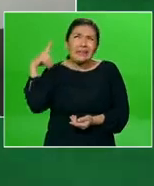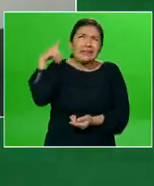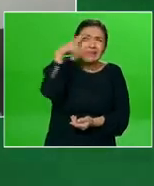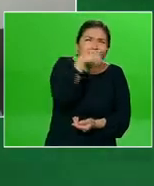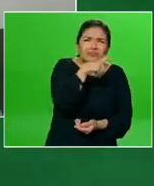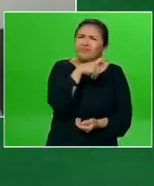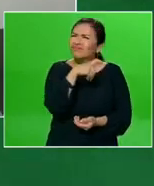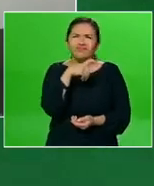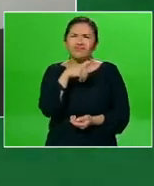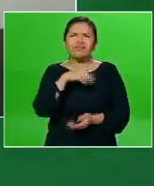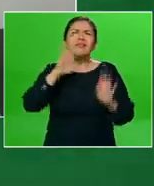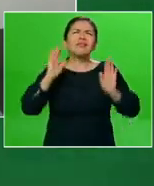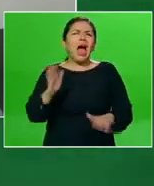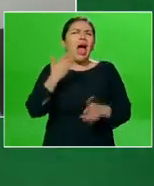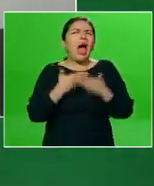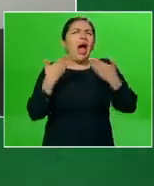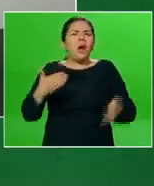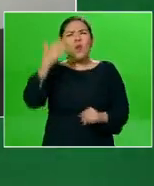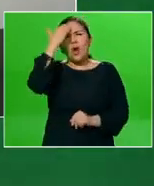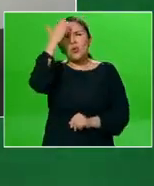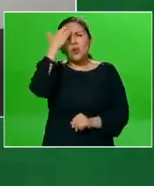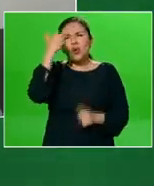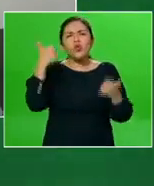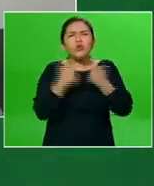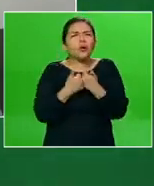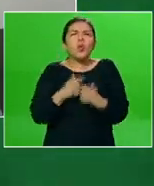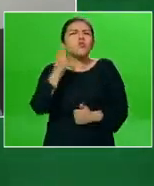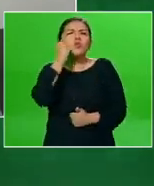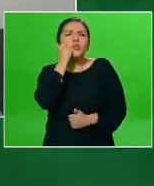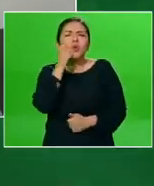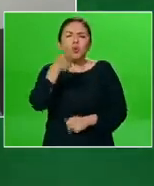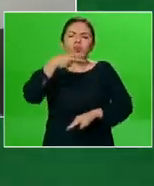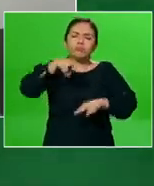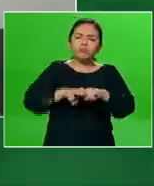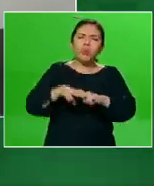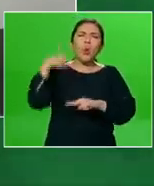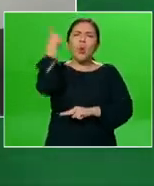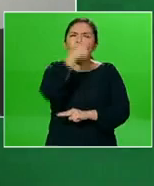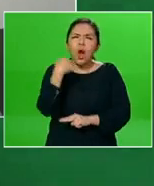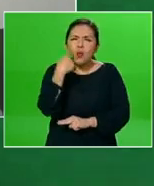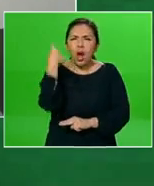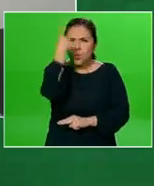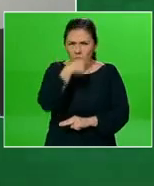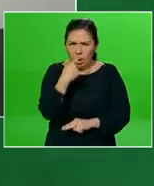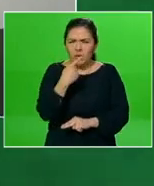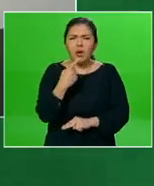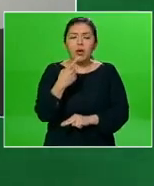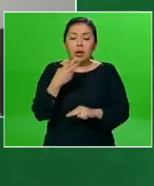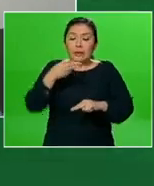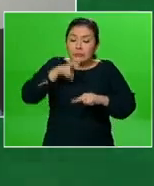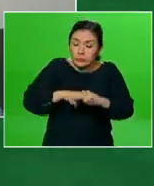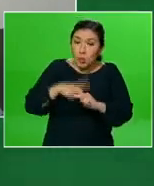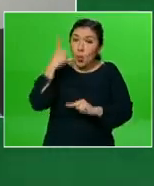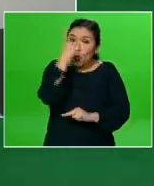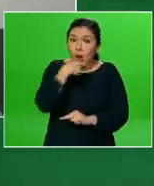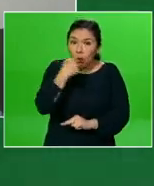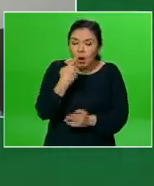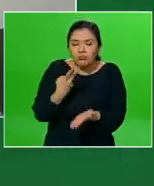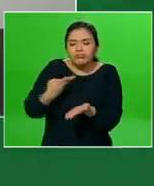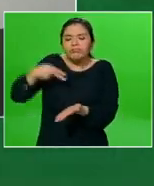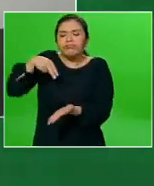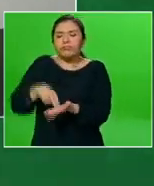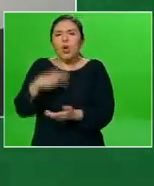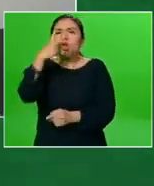porque sabemos que con interrumpir cada hora de estar sentados con sólo dos minutos de movimiento podemos